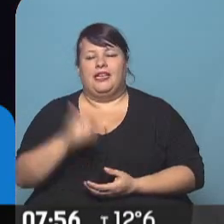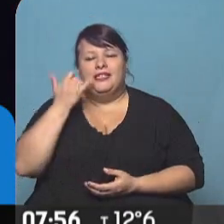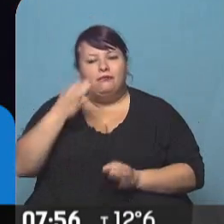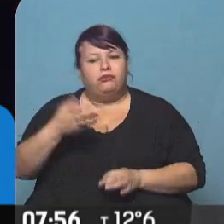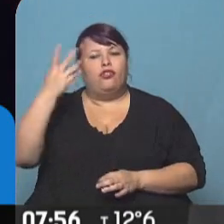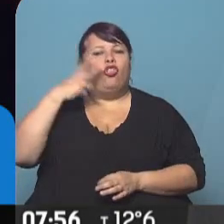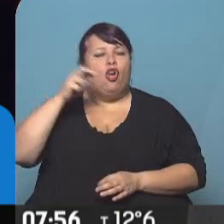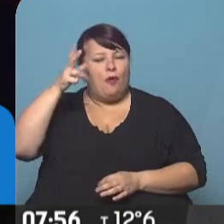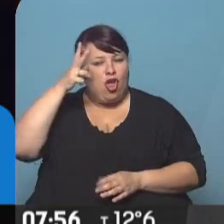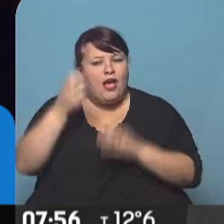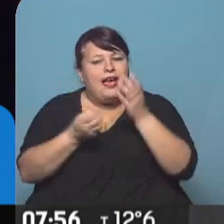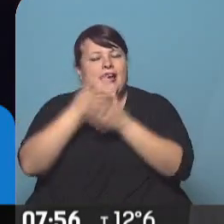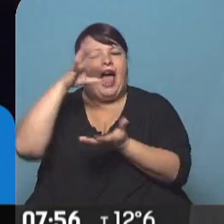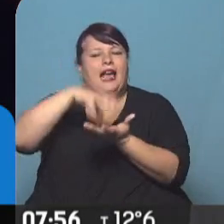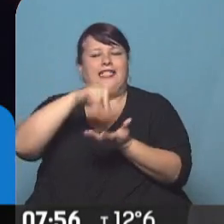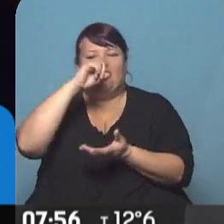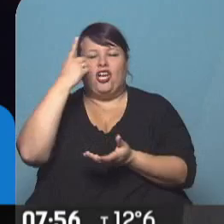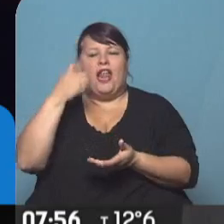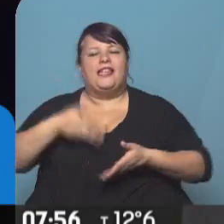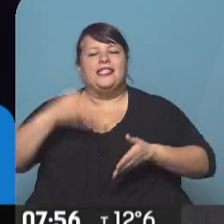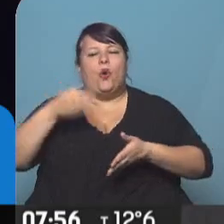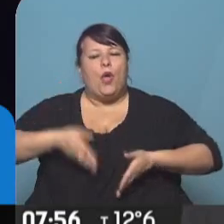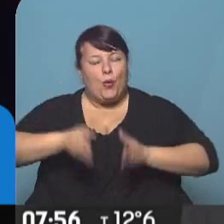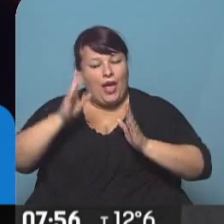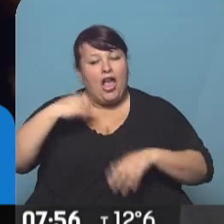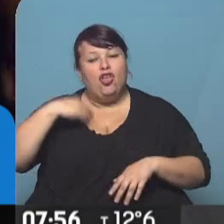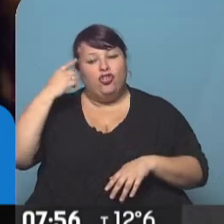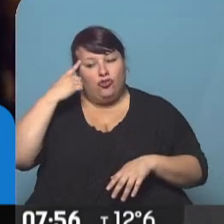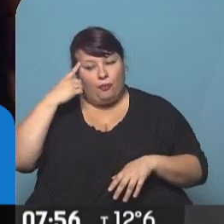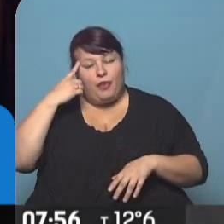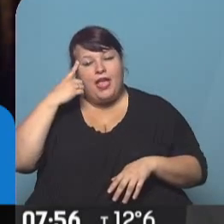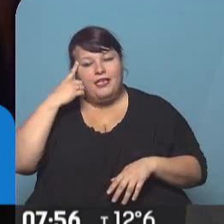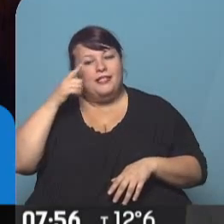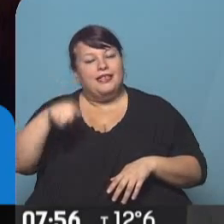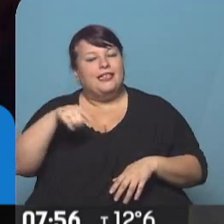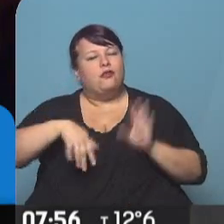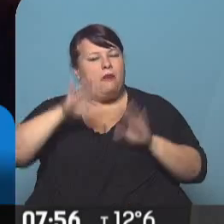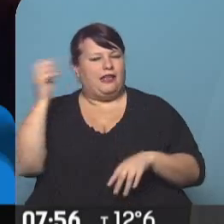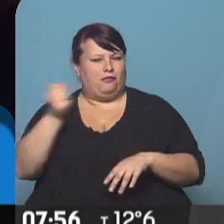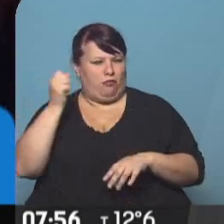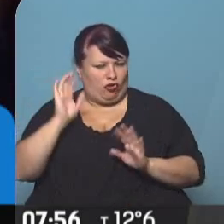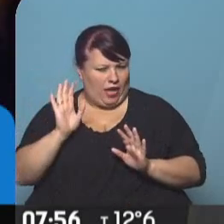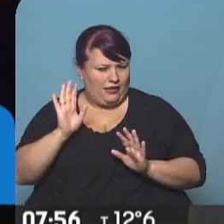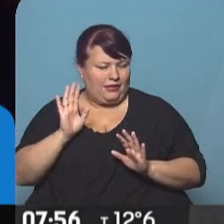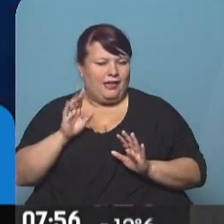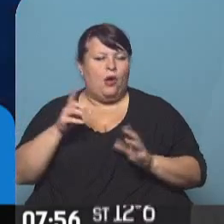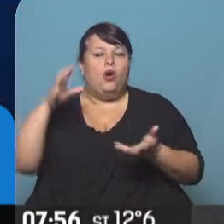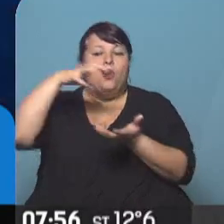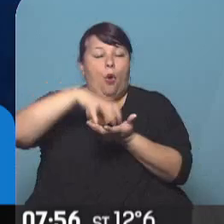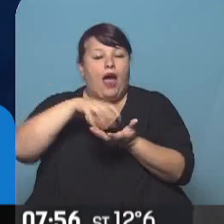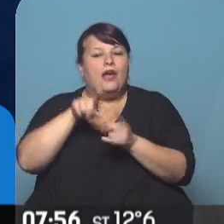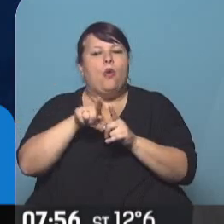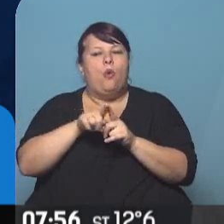2008 la creación de la agencia nacional de seguridad vial creo que es una de las cosas más importantes una agencia es un